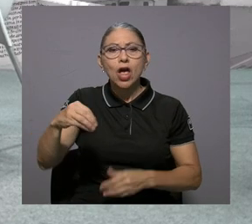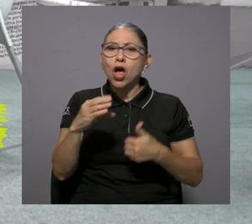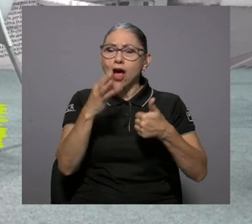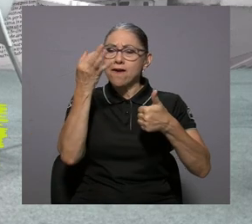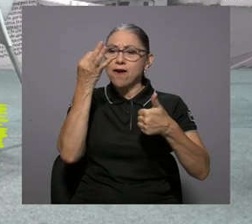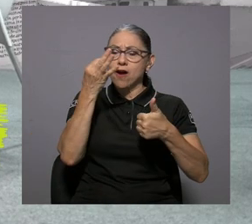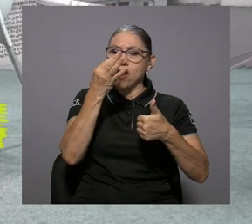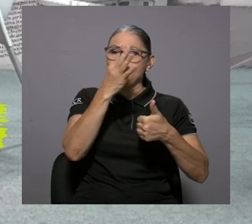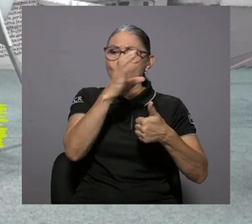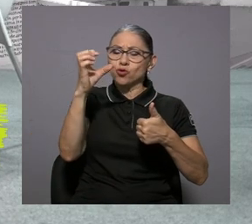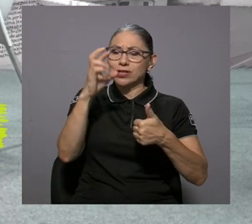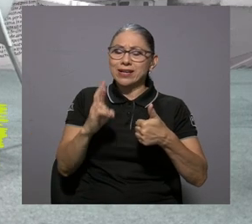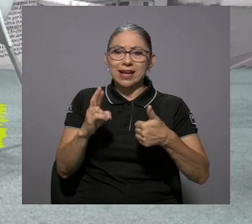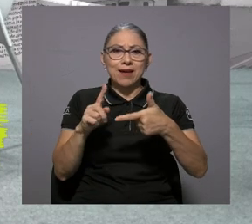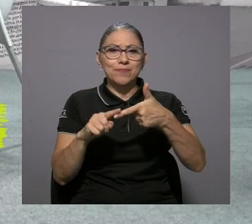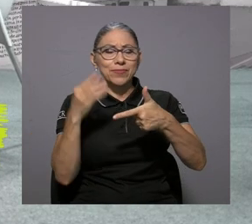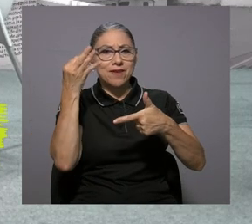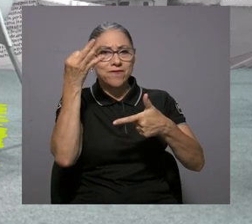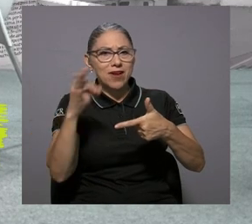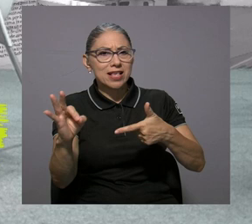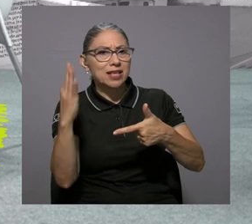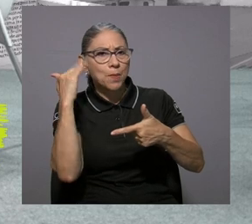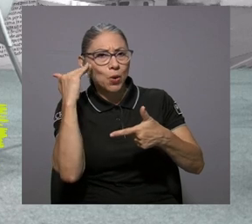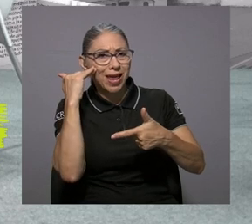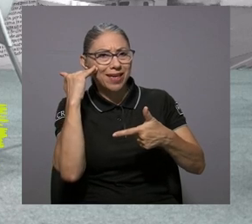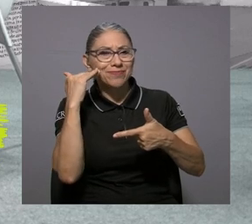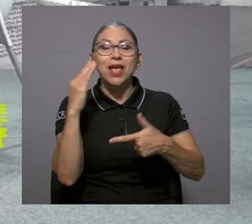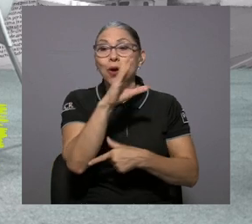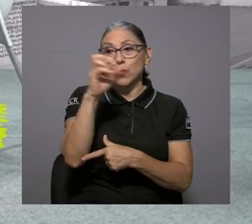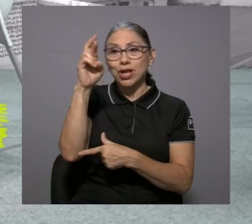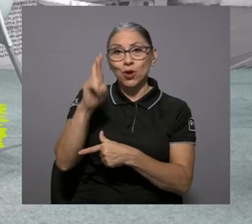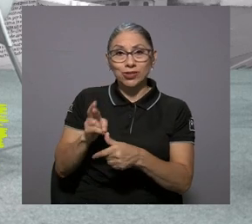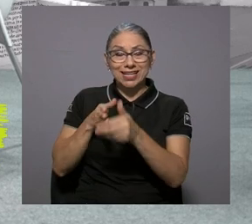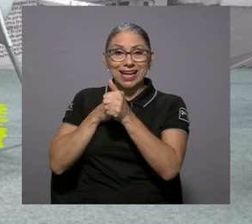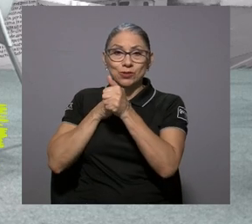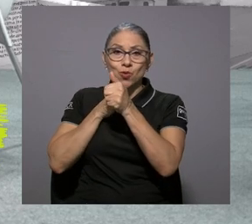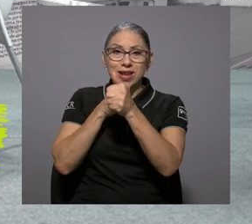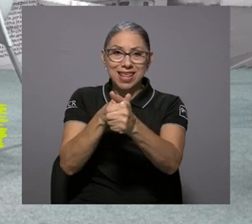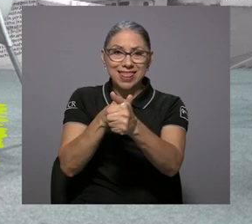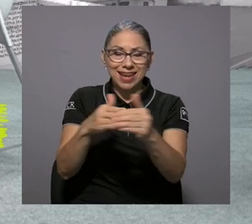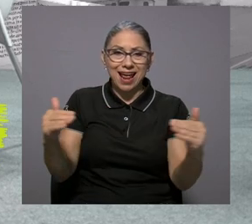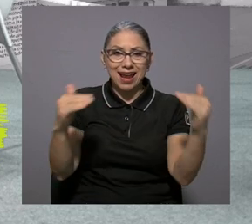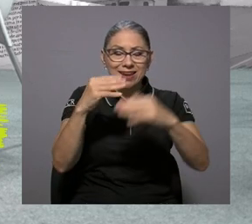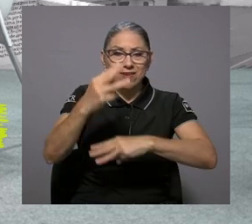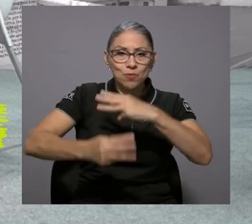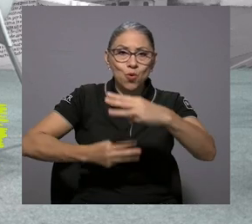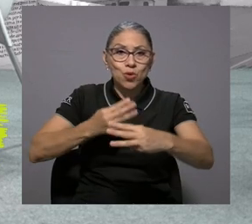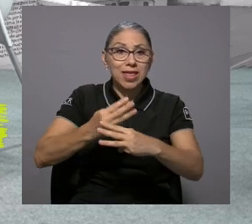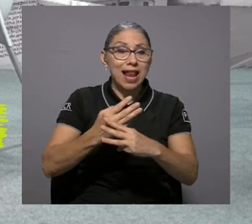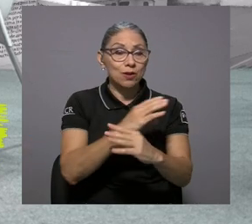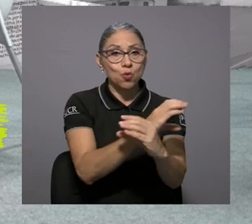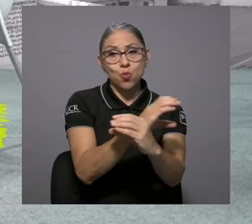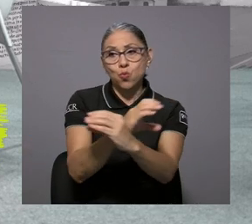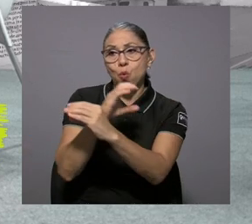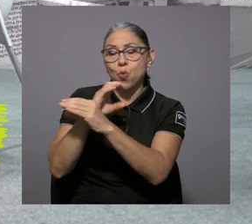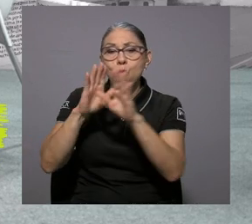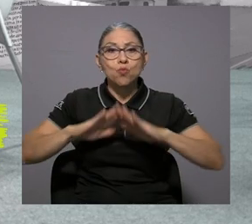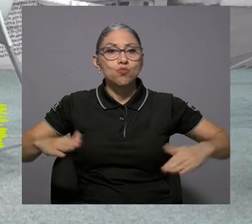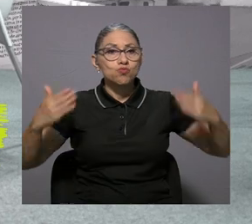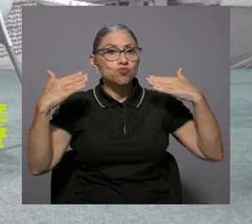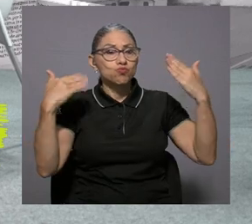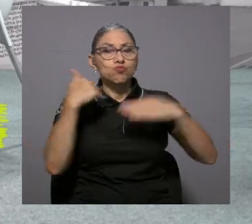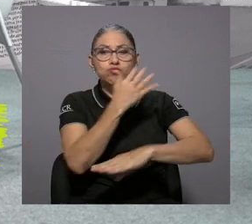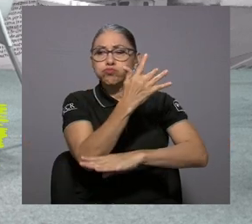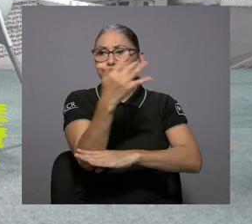Costa Rica, que es un líder a nivel mundial de la preservación del medio ambiente de manera general,